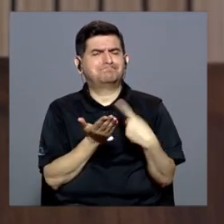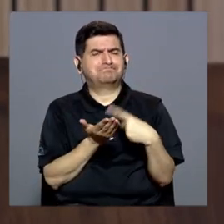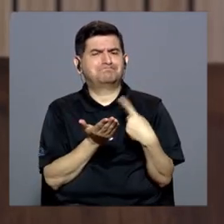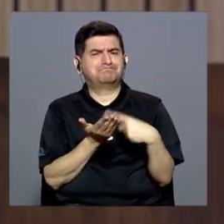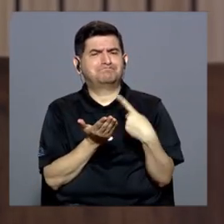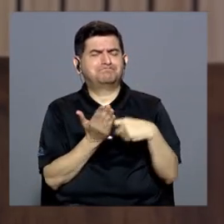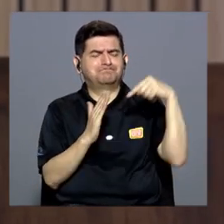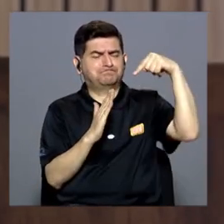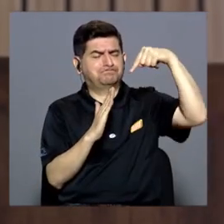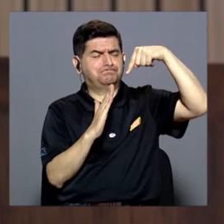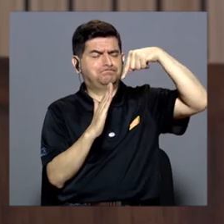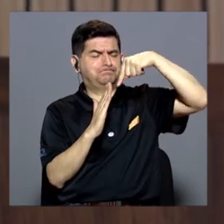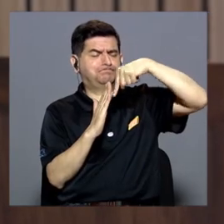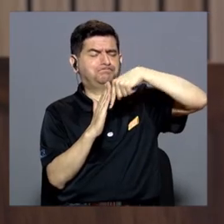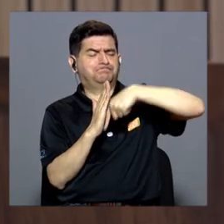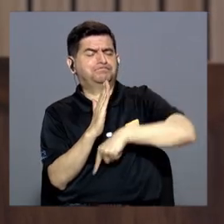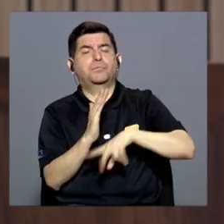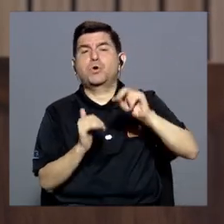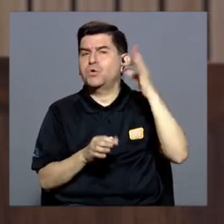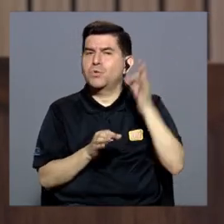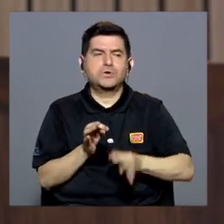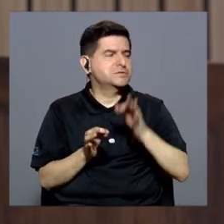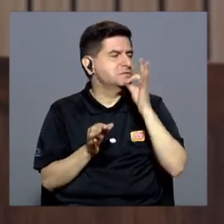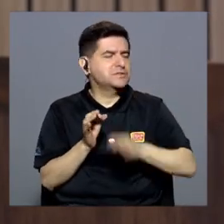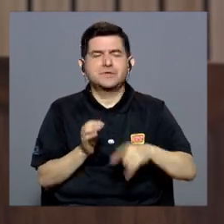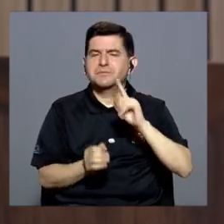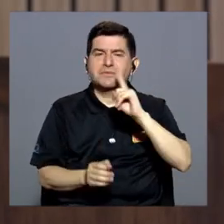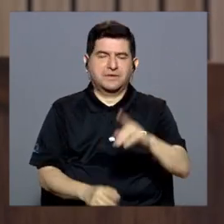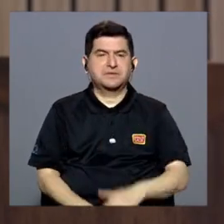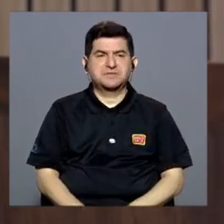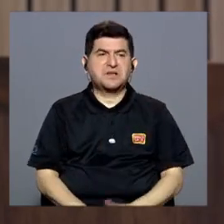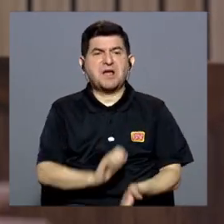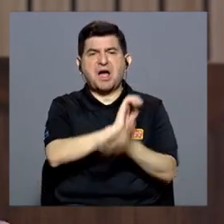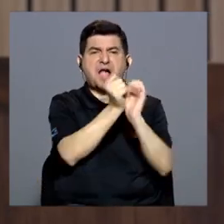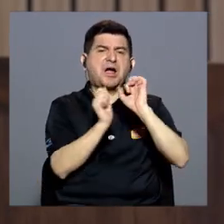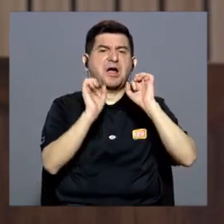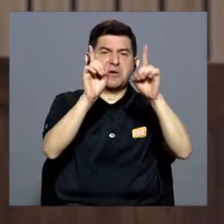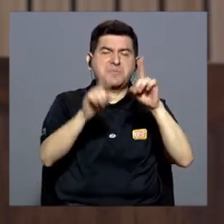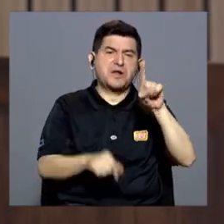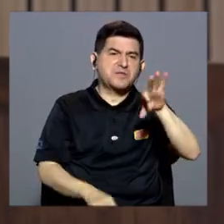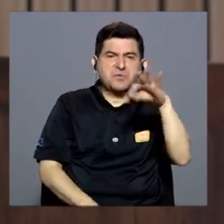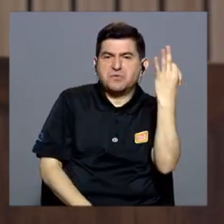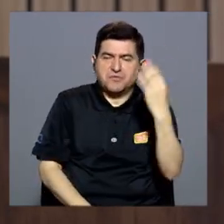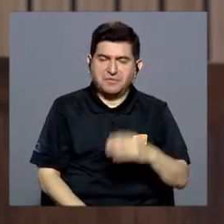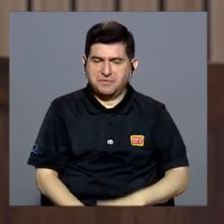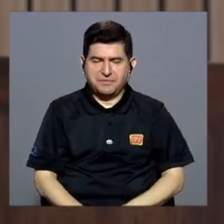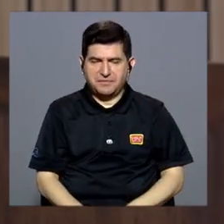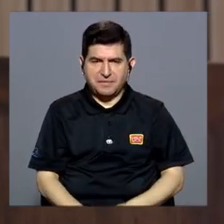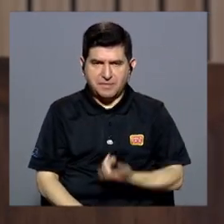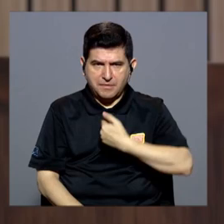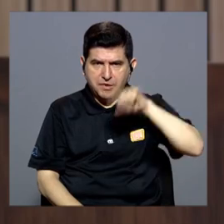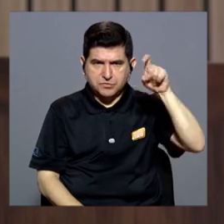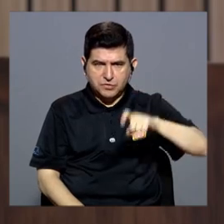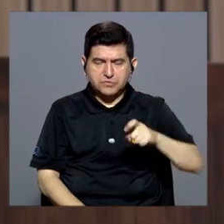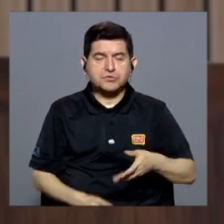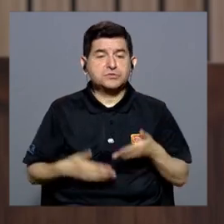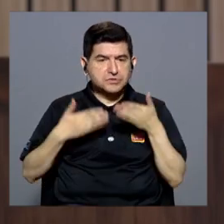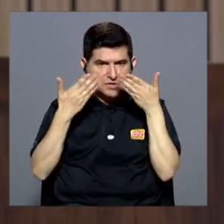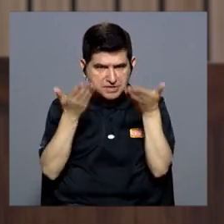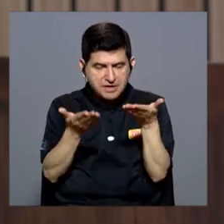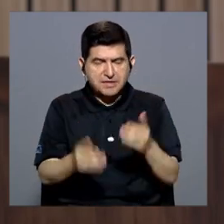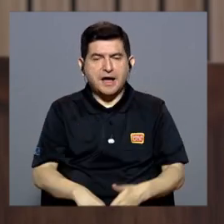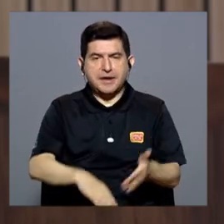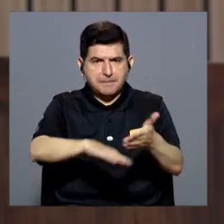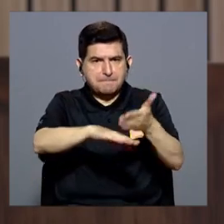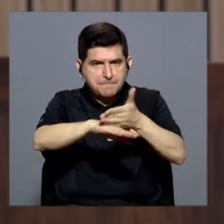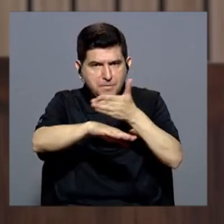más profundamente y no es tan sencillo como decir vamos a cambiar la educación de una manera u otra. Creo que tenemos que dar lo que tenemos,